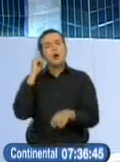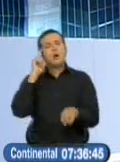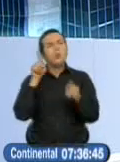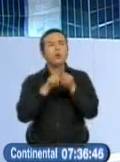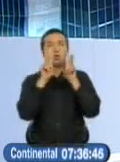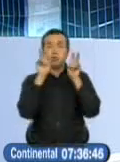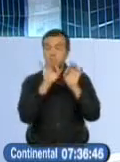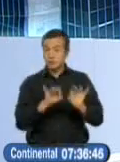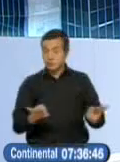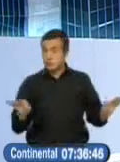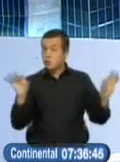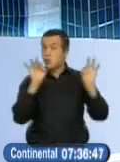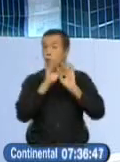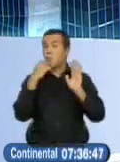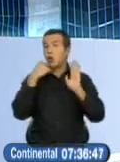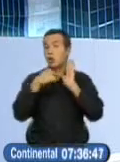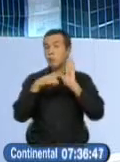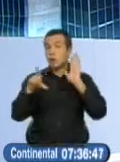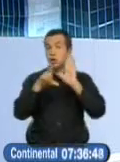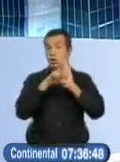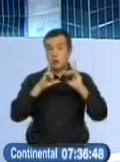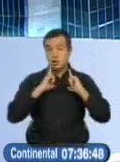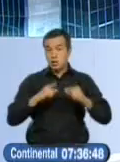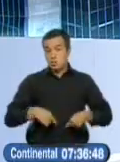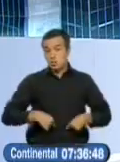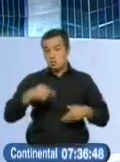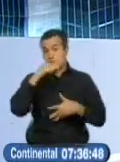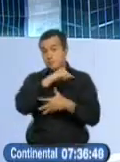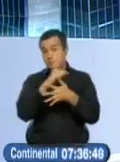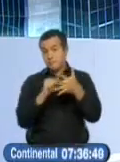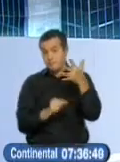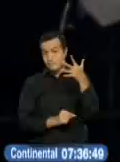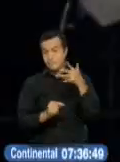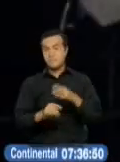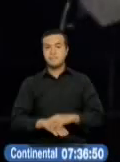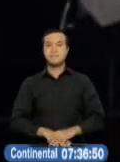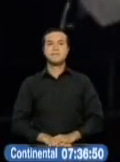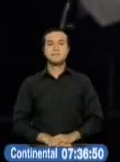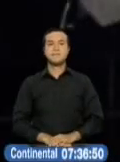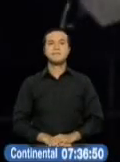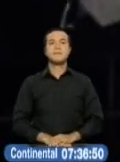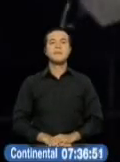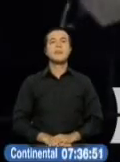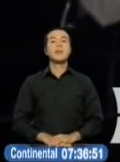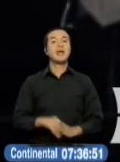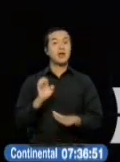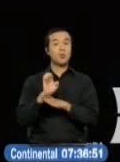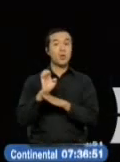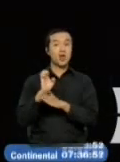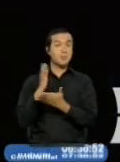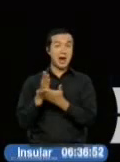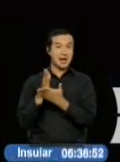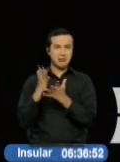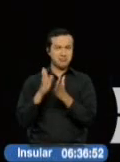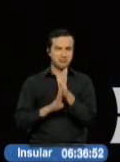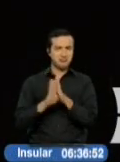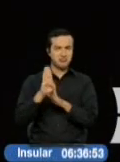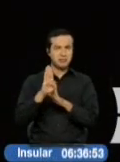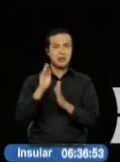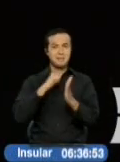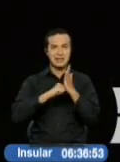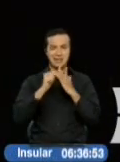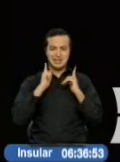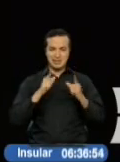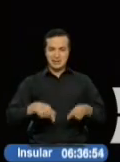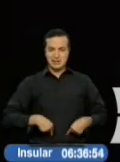temas importantes, como el Código Orgánico de Salud, entre otros. En el programa Ecuador No Para, la ministra de Salud, Verónica